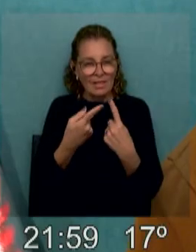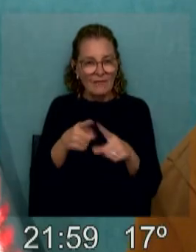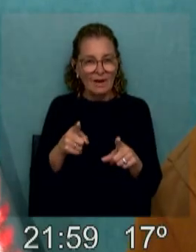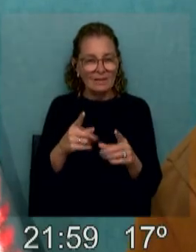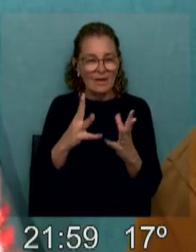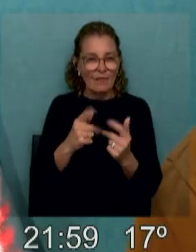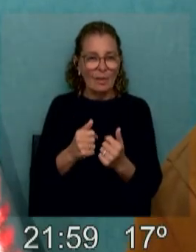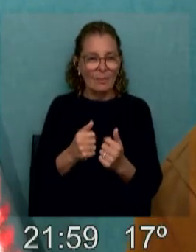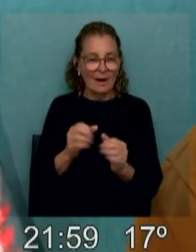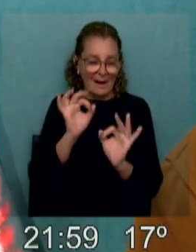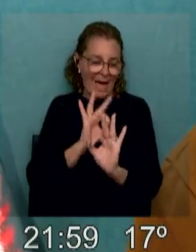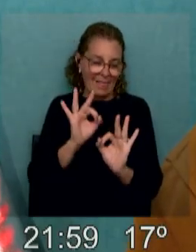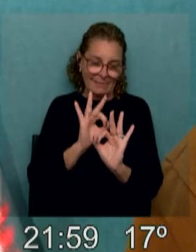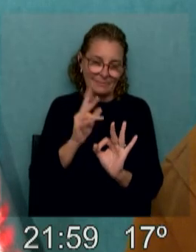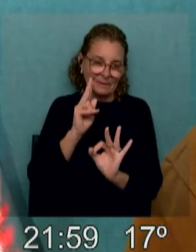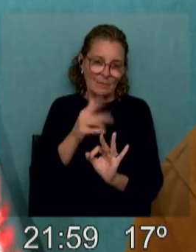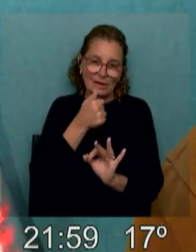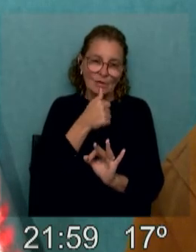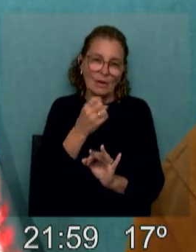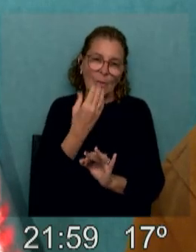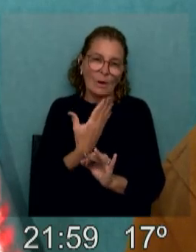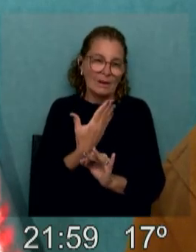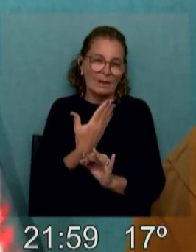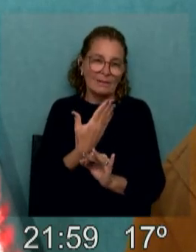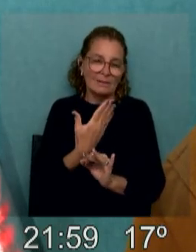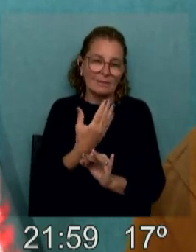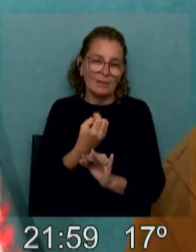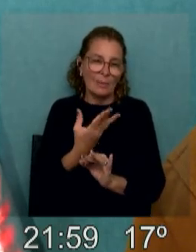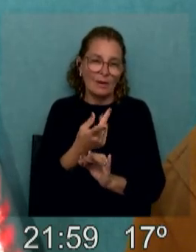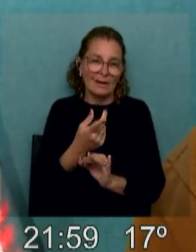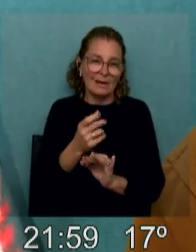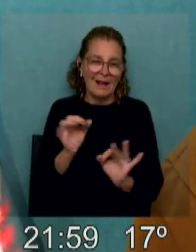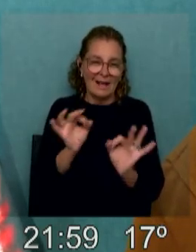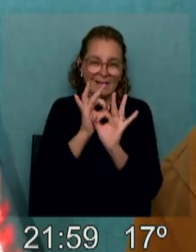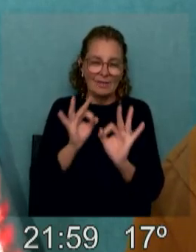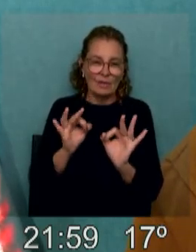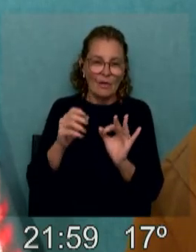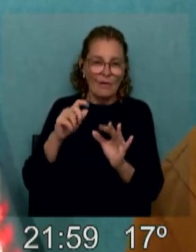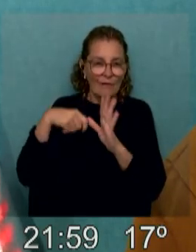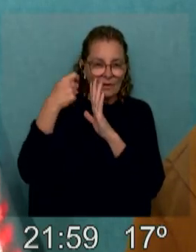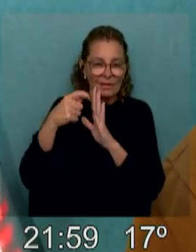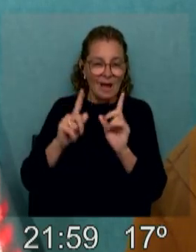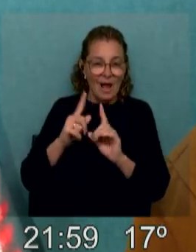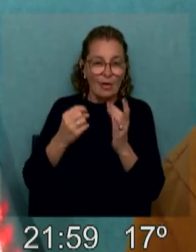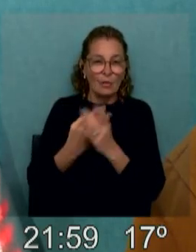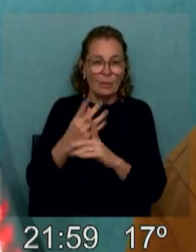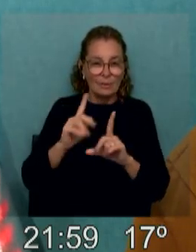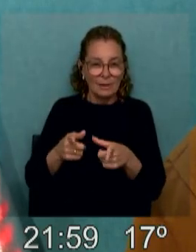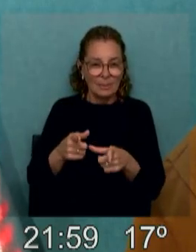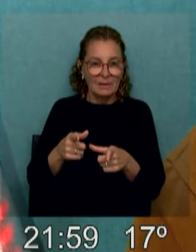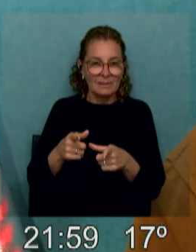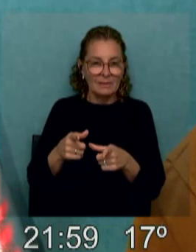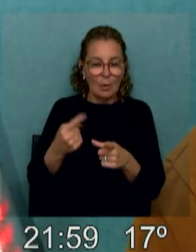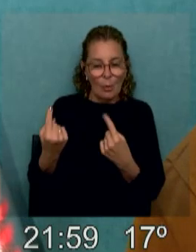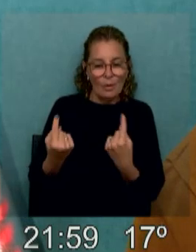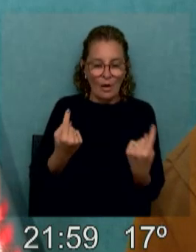y nada, la historia está buena y como que la canción y el video reformulan algo nuevo también. Eso es una